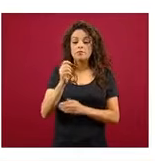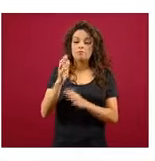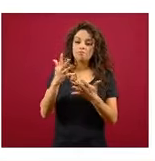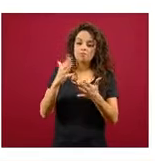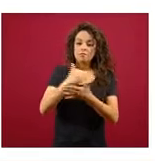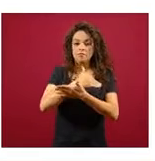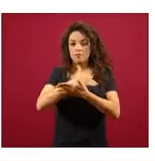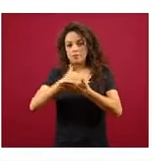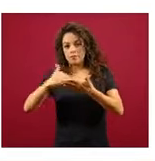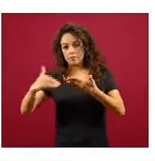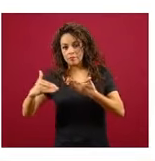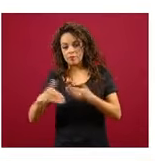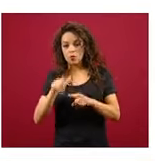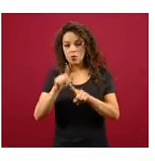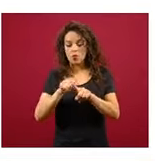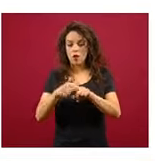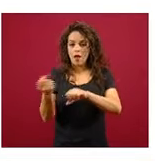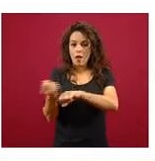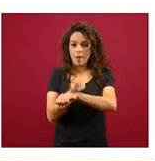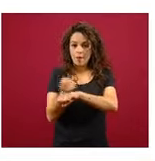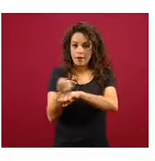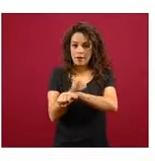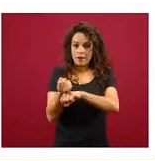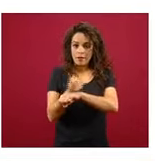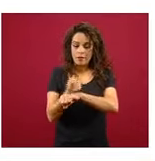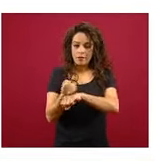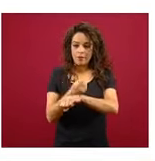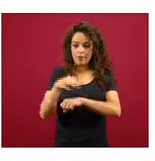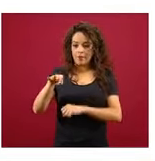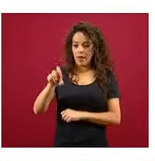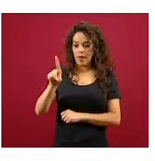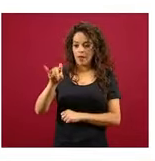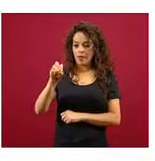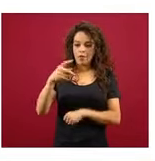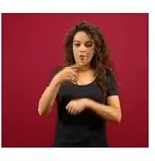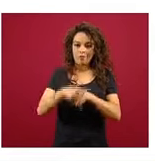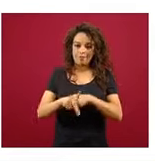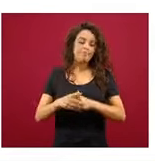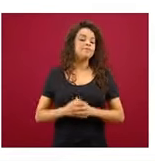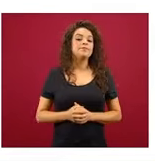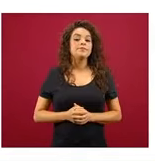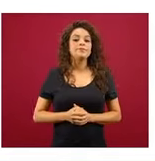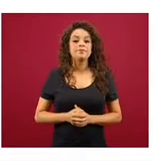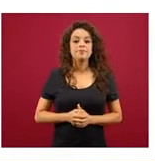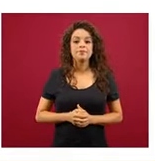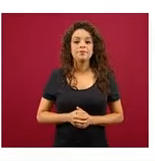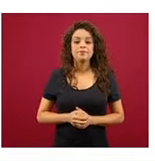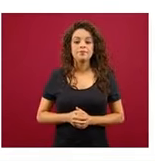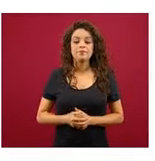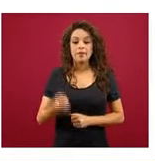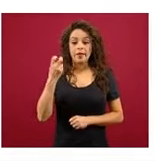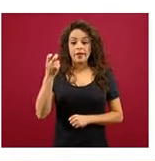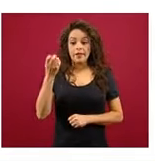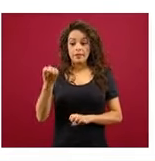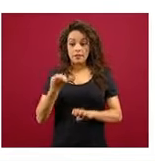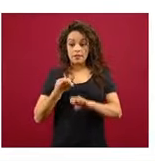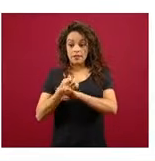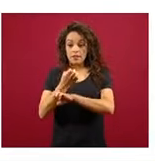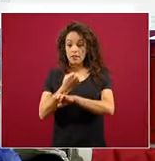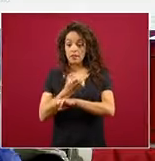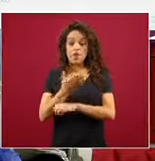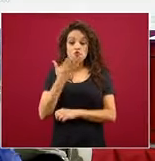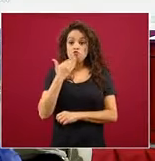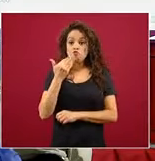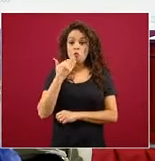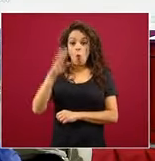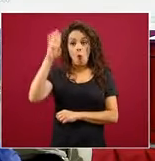está ejemplificado por el color amarillo. En este punto es importante decir, cuando tenemos estados que ya no están en el mayor riesgo posible,